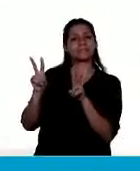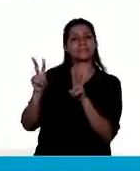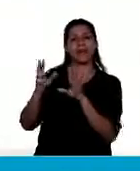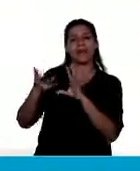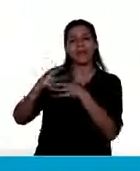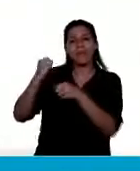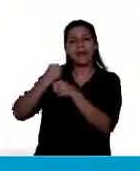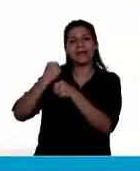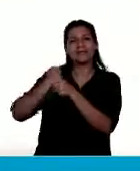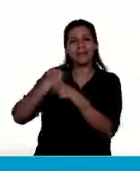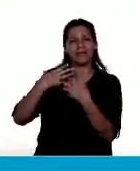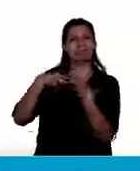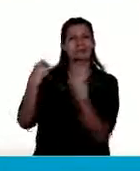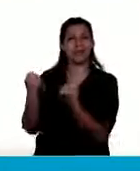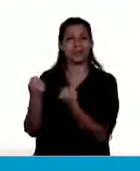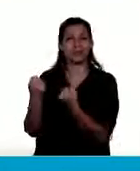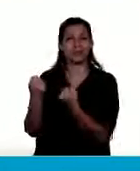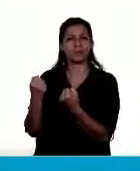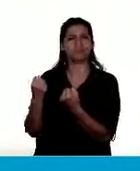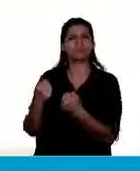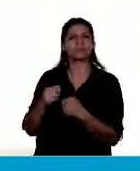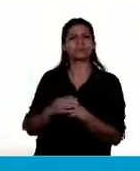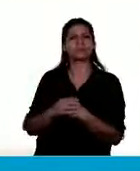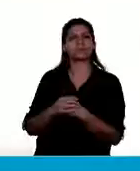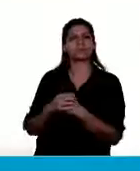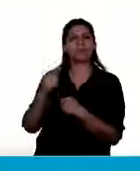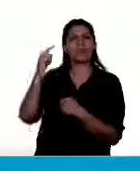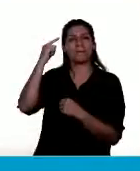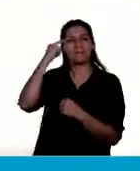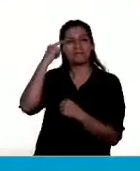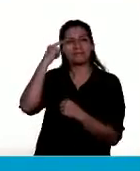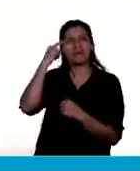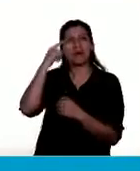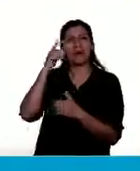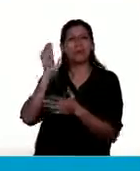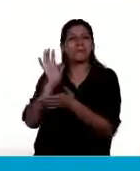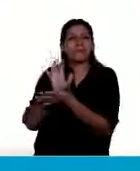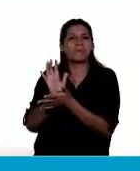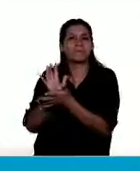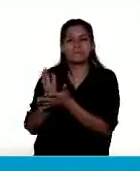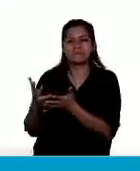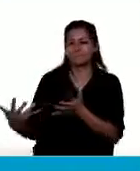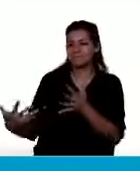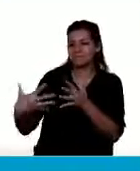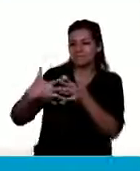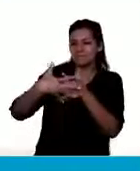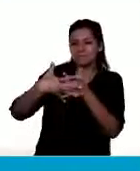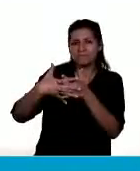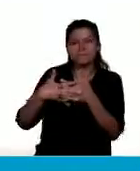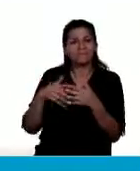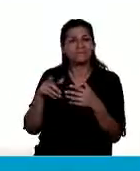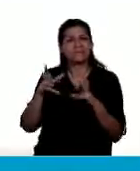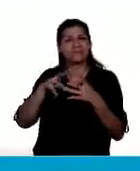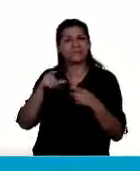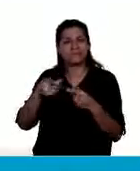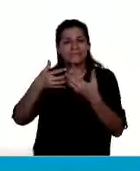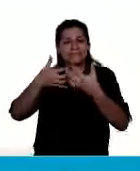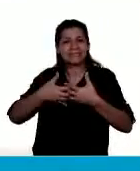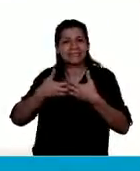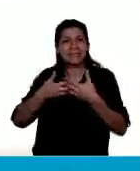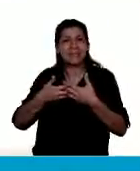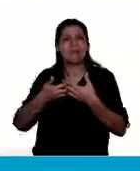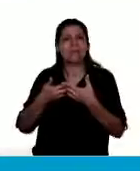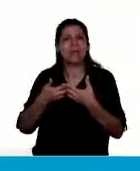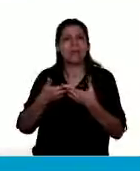pudo pensar la salud en términos integrales, en términos de sistema y en términos de justicia